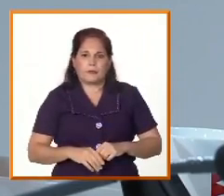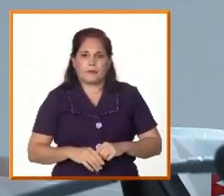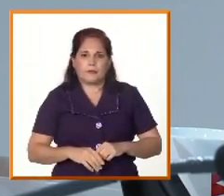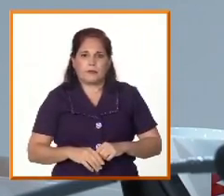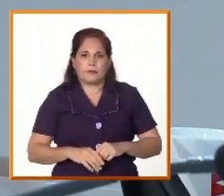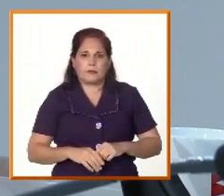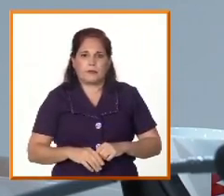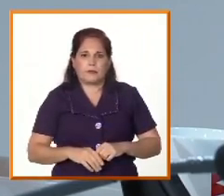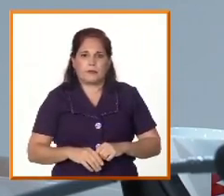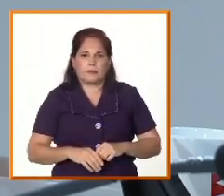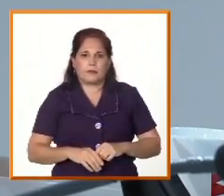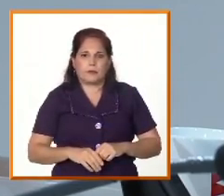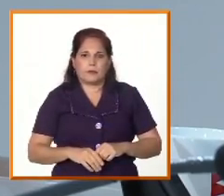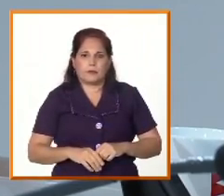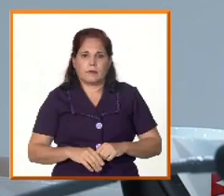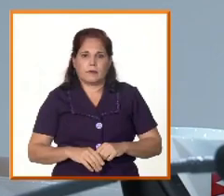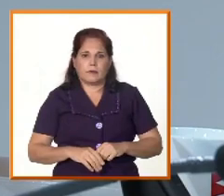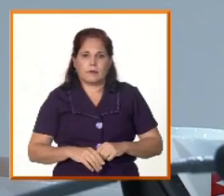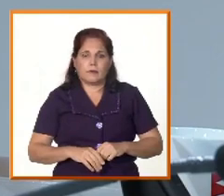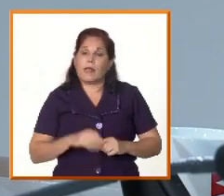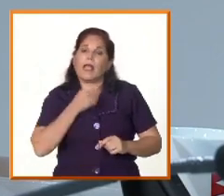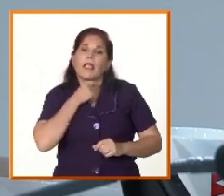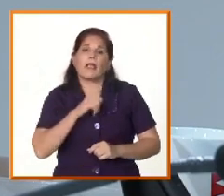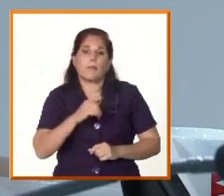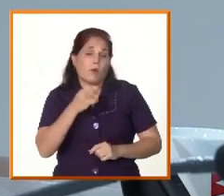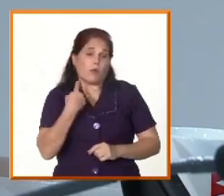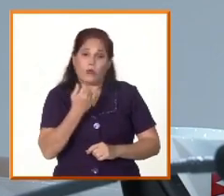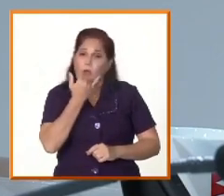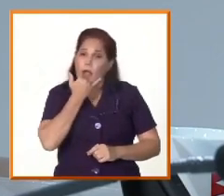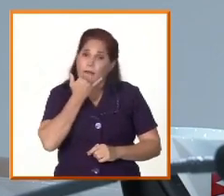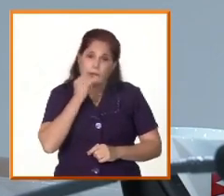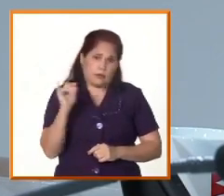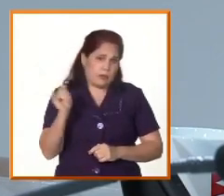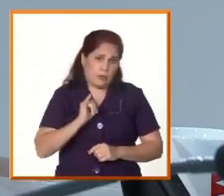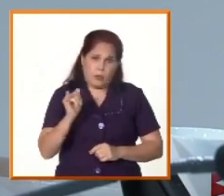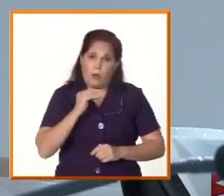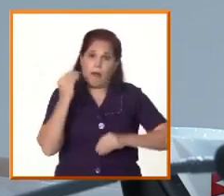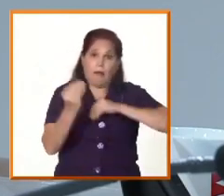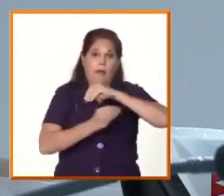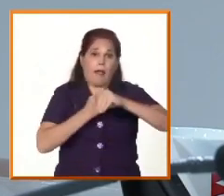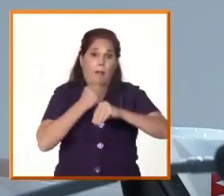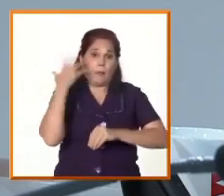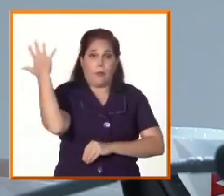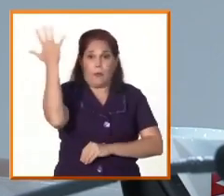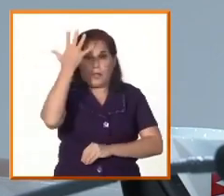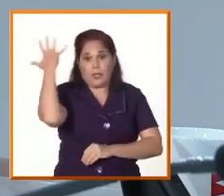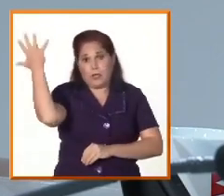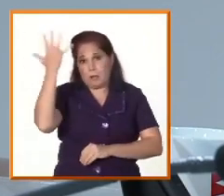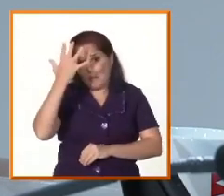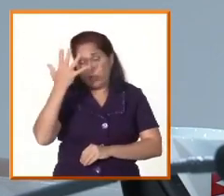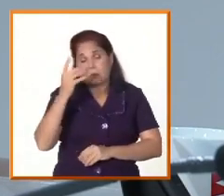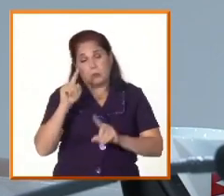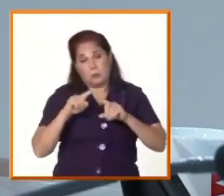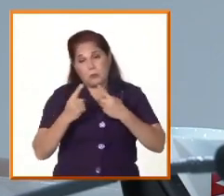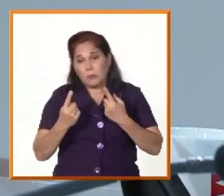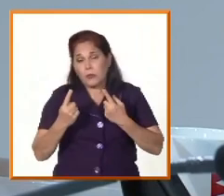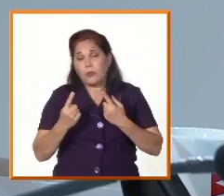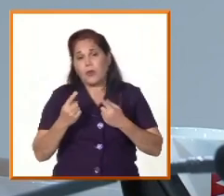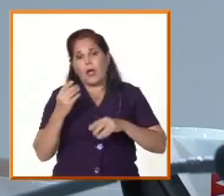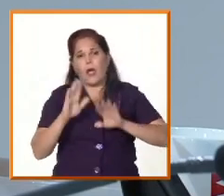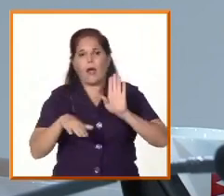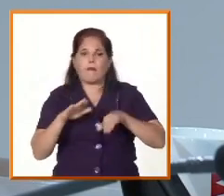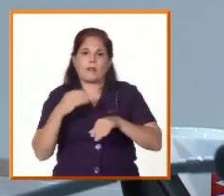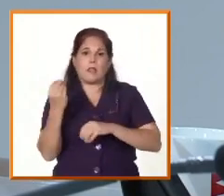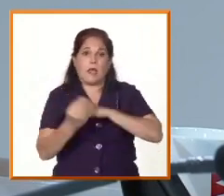inconvenientes que yo los mencionaba están las afectaciones que tenemos también con el cambio climático No todo es bueno con el cultivo extensivo Bueno lo tenemos